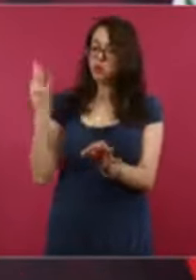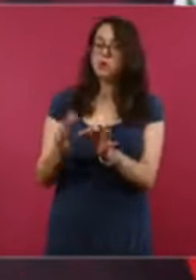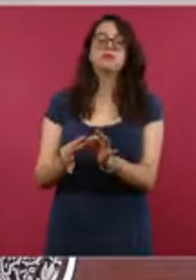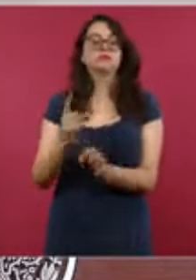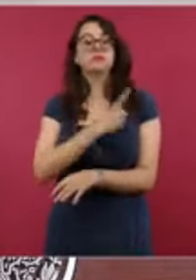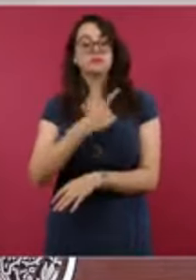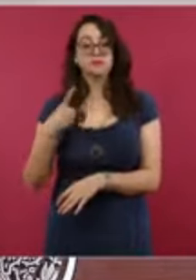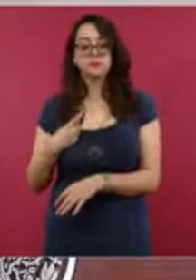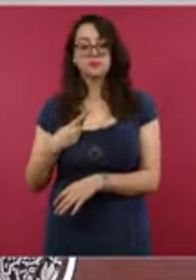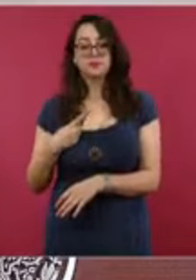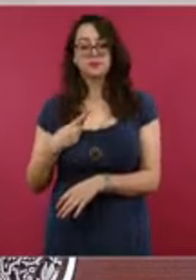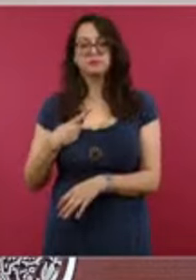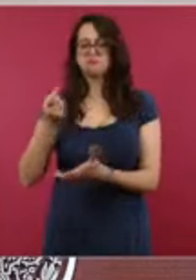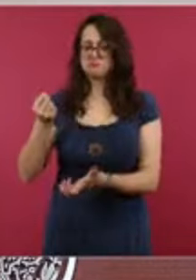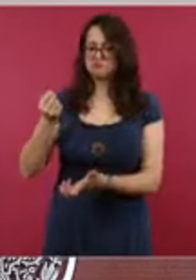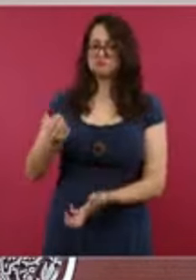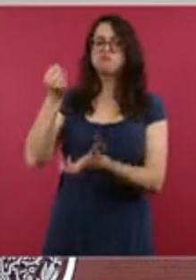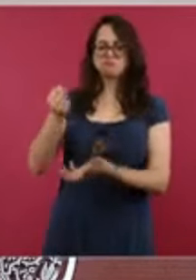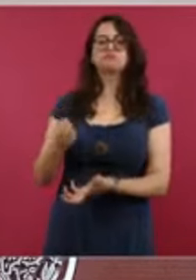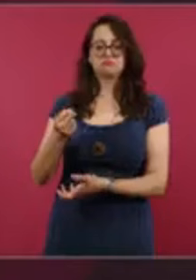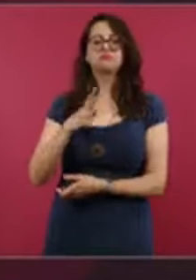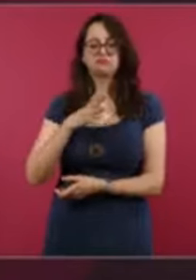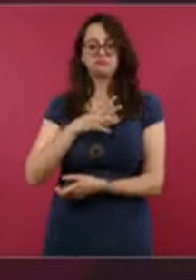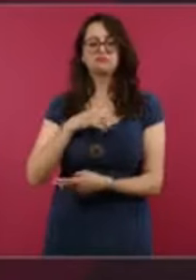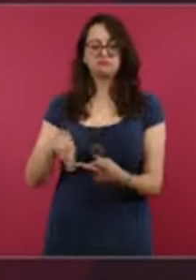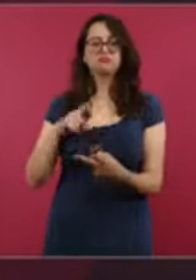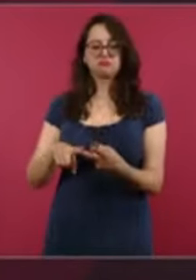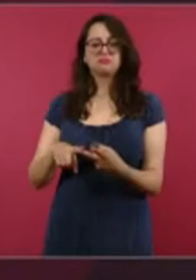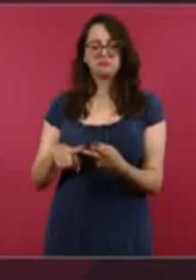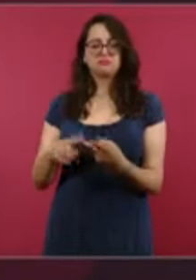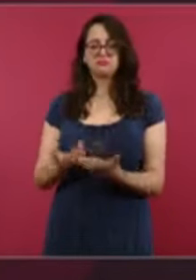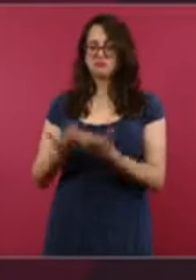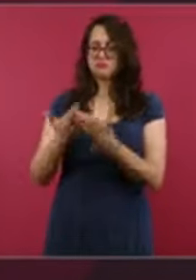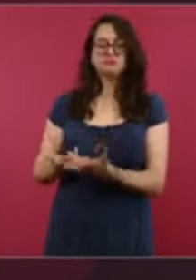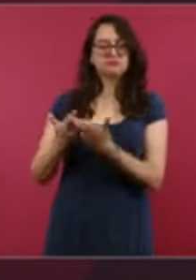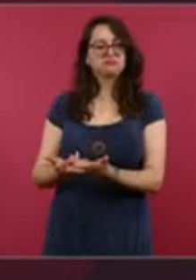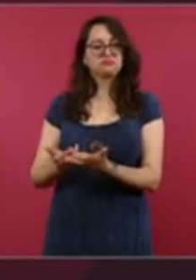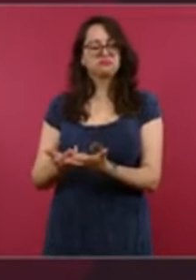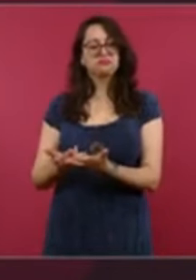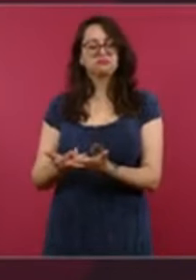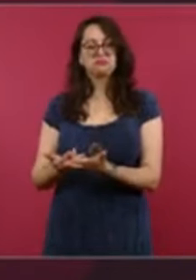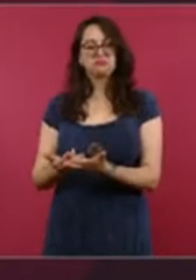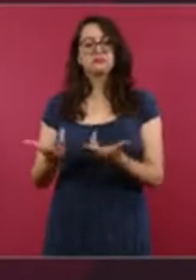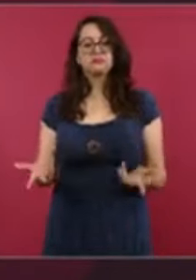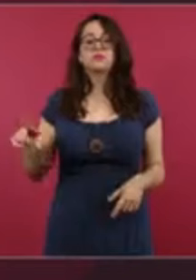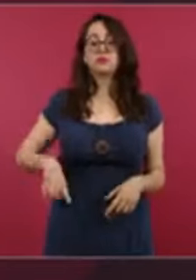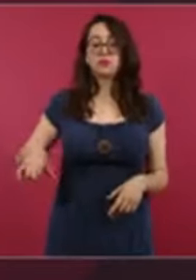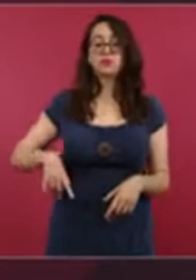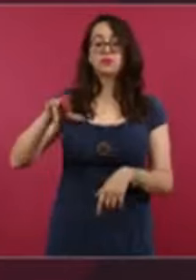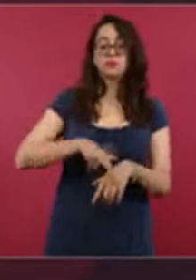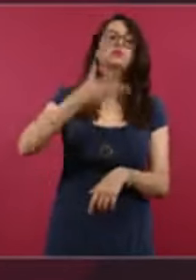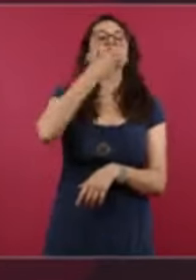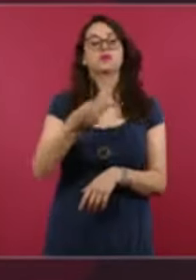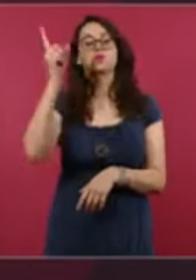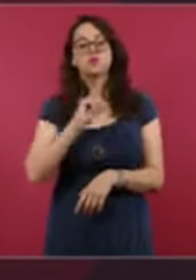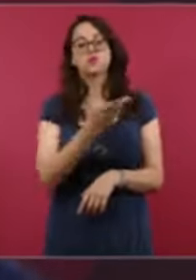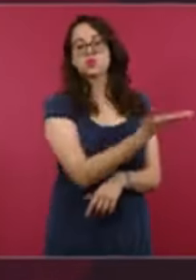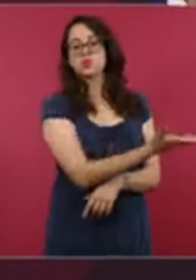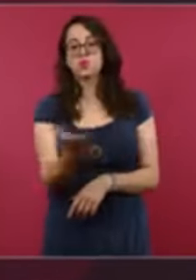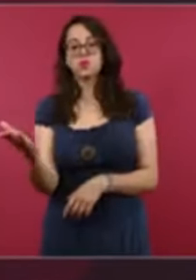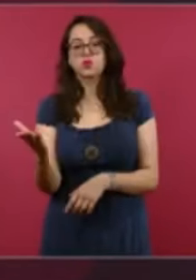Entonces, tenemos los recursos, tenemos el presupuesto. Agradecemos mucho a gobernadoras, gobernadores, el